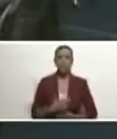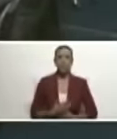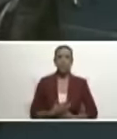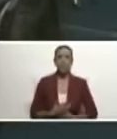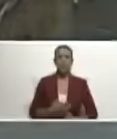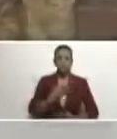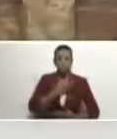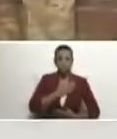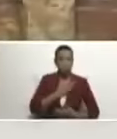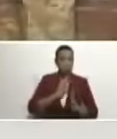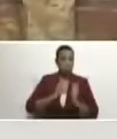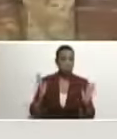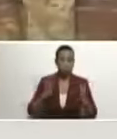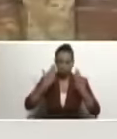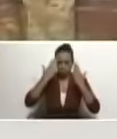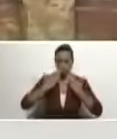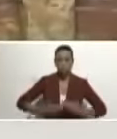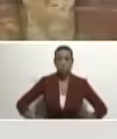como presidente